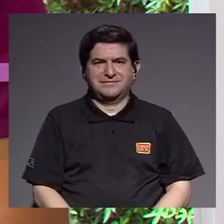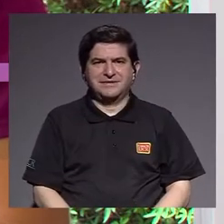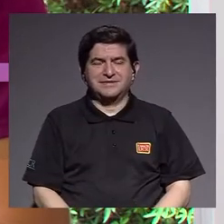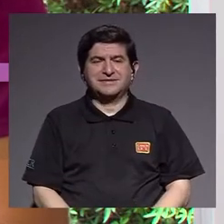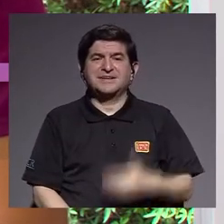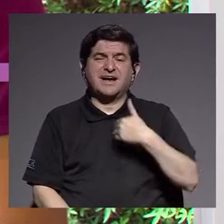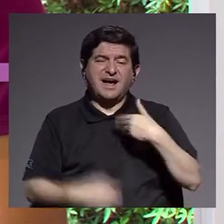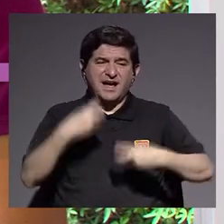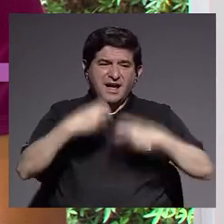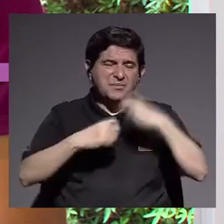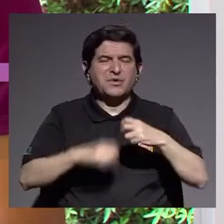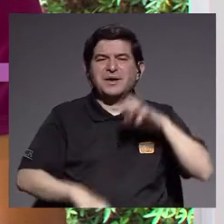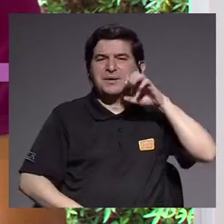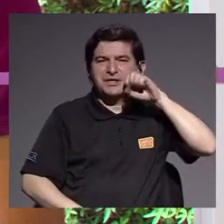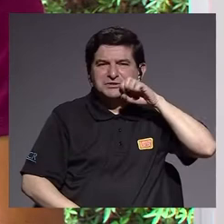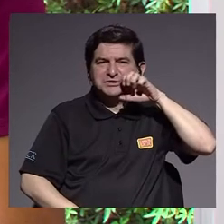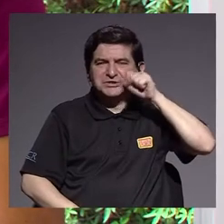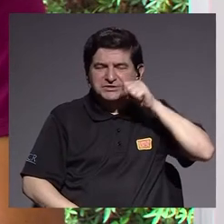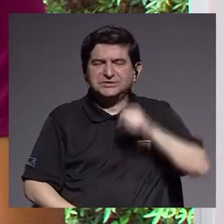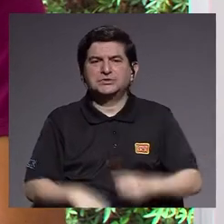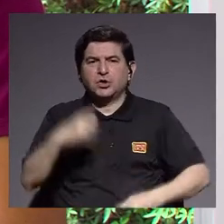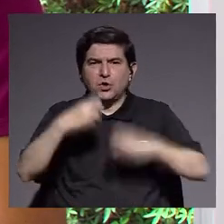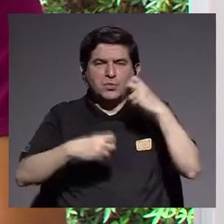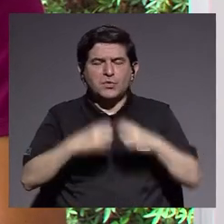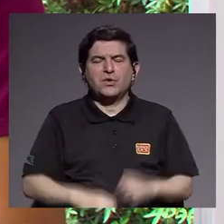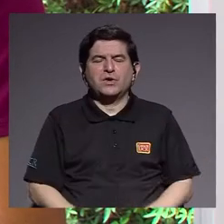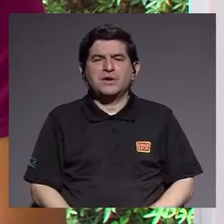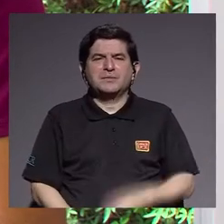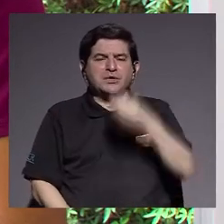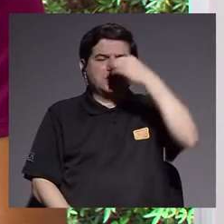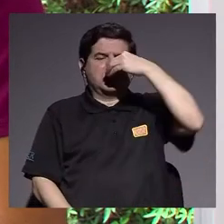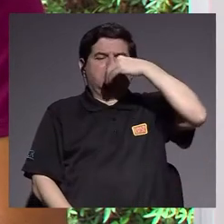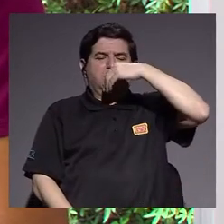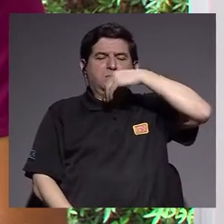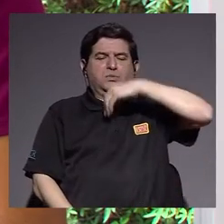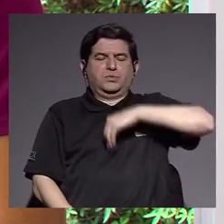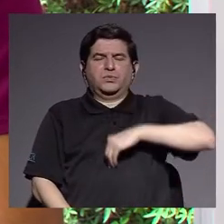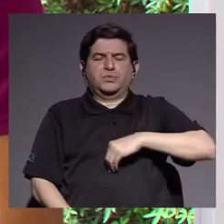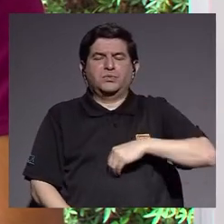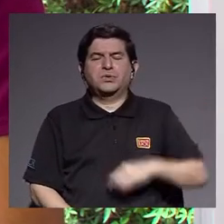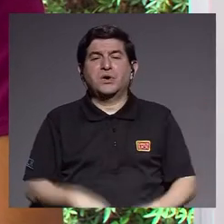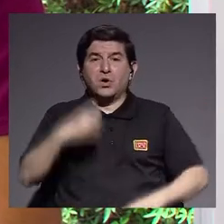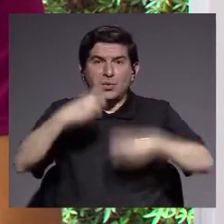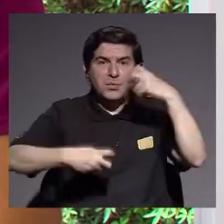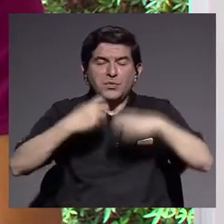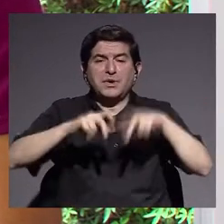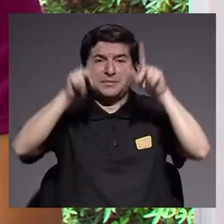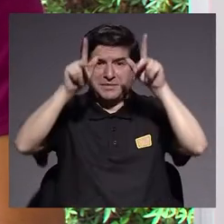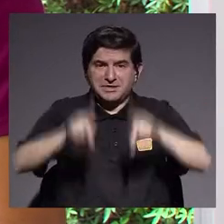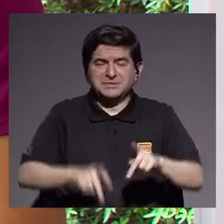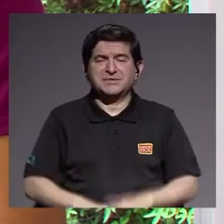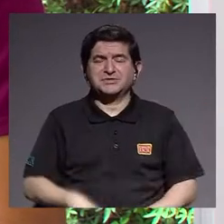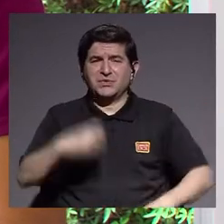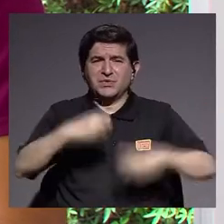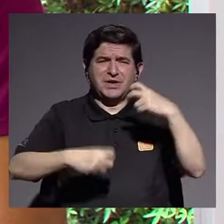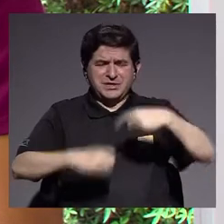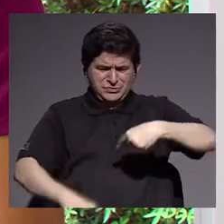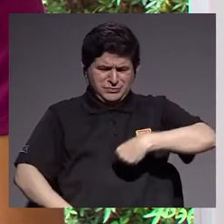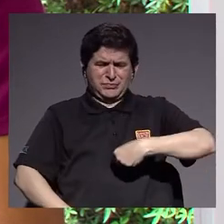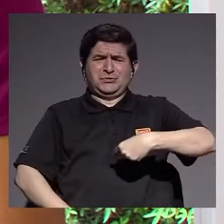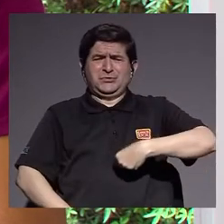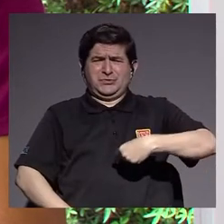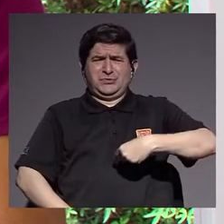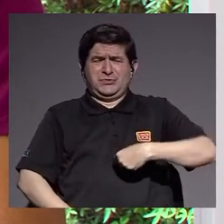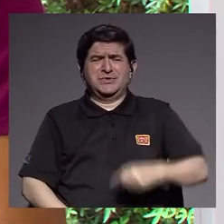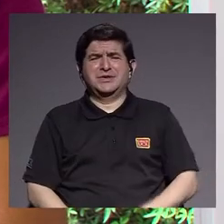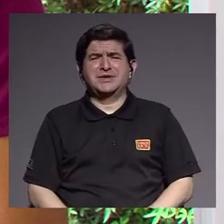nivel de la cavidad oral vamos a tener problemas de masticación vamos a tener problemas del bolo alimenticio vamos a tener problemas de fondo donde los pacientes van a tener gastritis